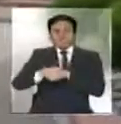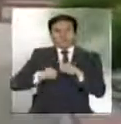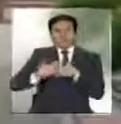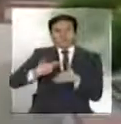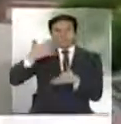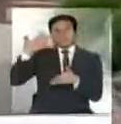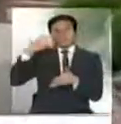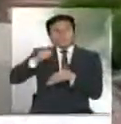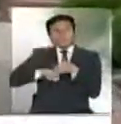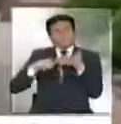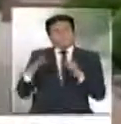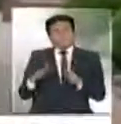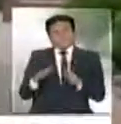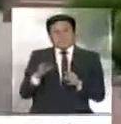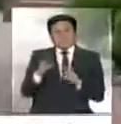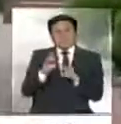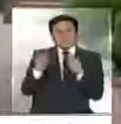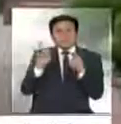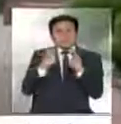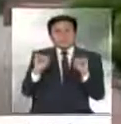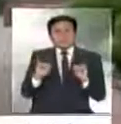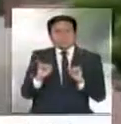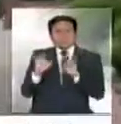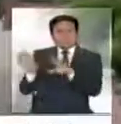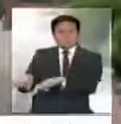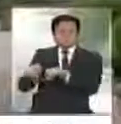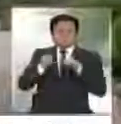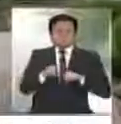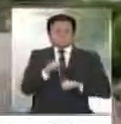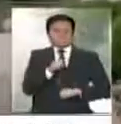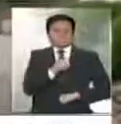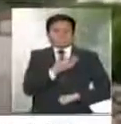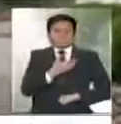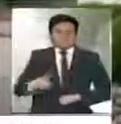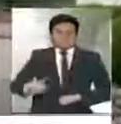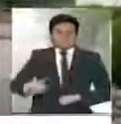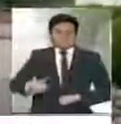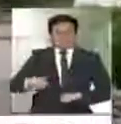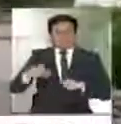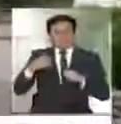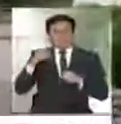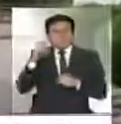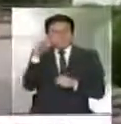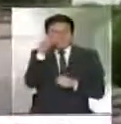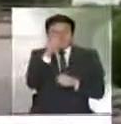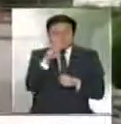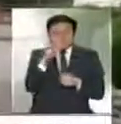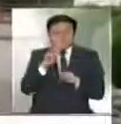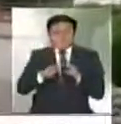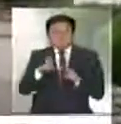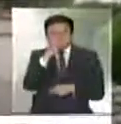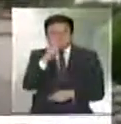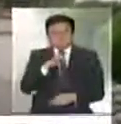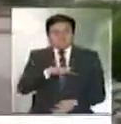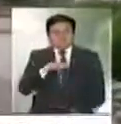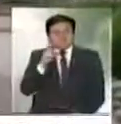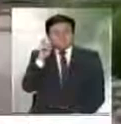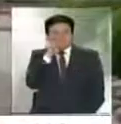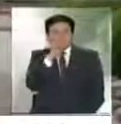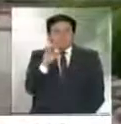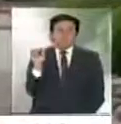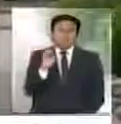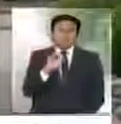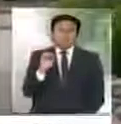años y la única opción sería o expropiar, lo que está fuera de las opciones para un Estado serio como Chile,